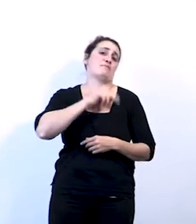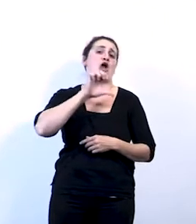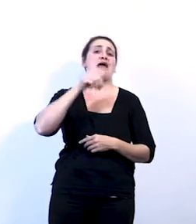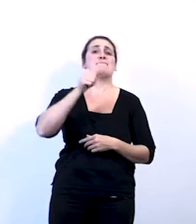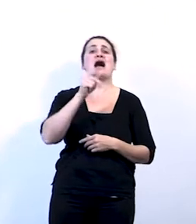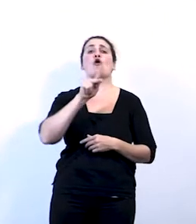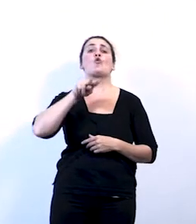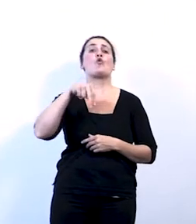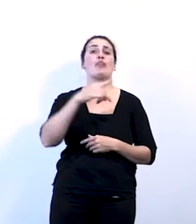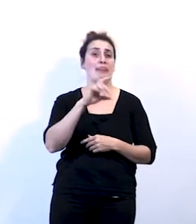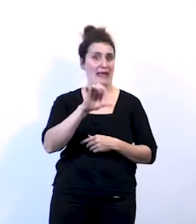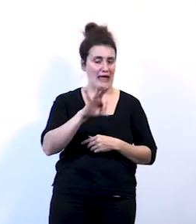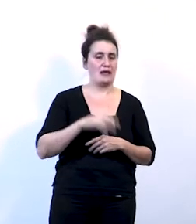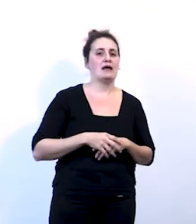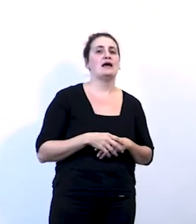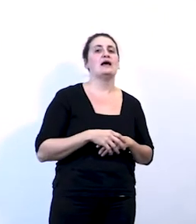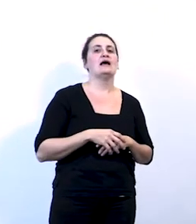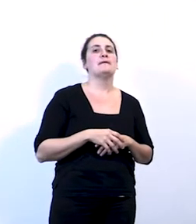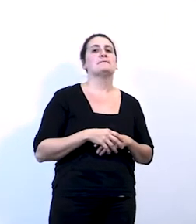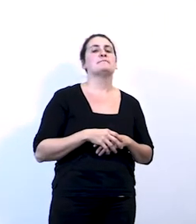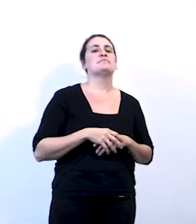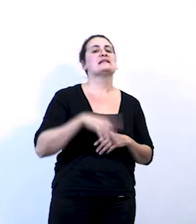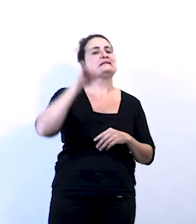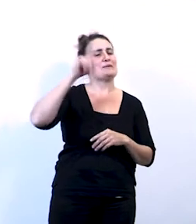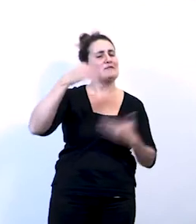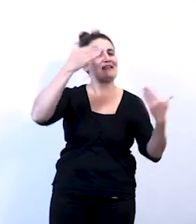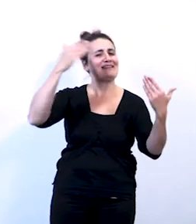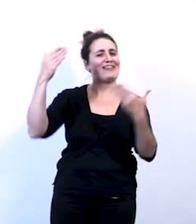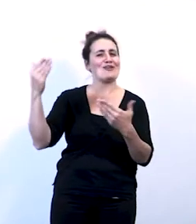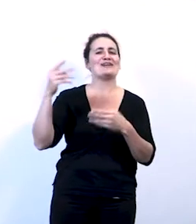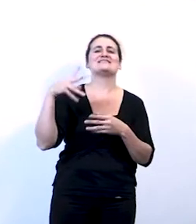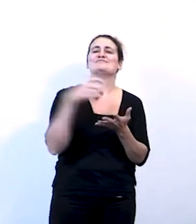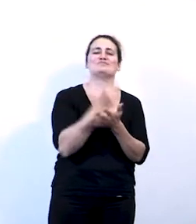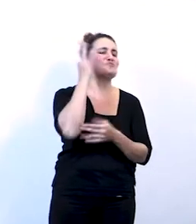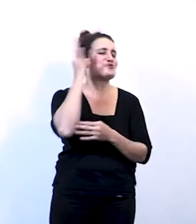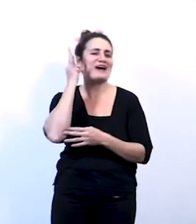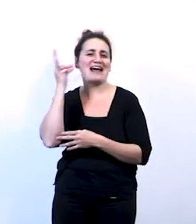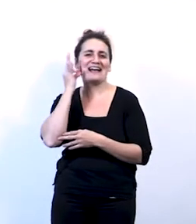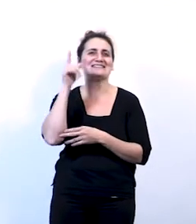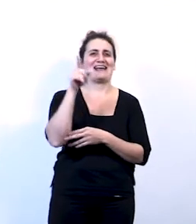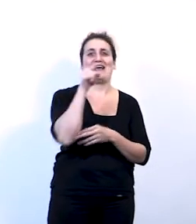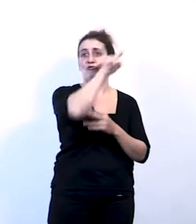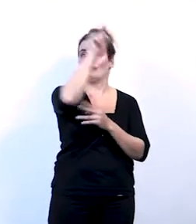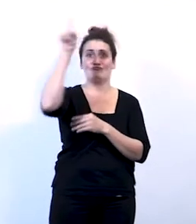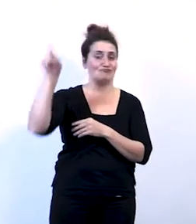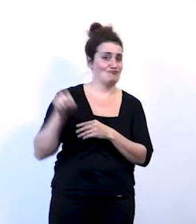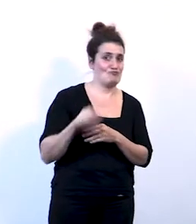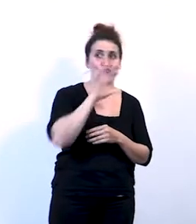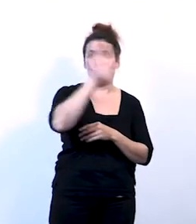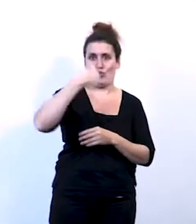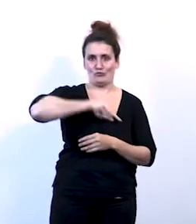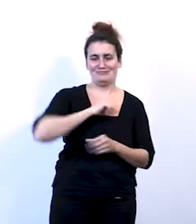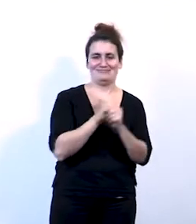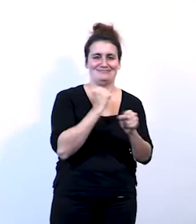dado pie, Zoraida, les mandamos también las felicitaciones de todas las mujeres que en distintos lugares del mundo